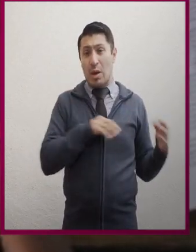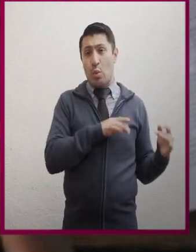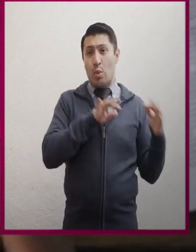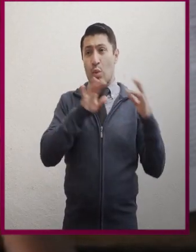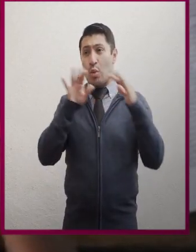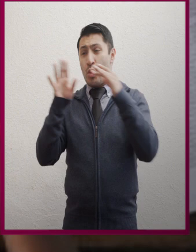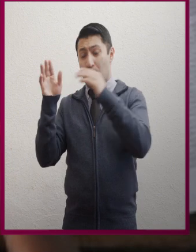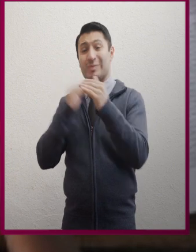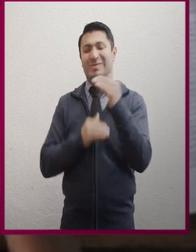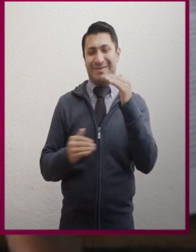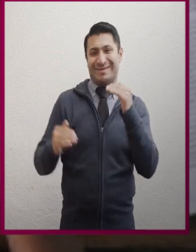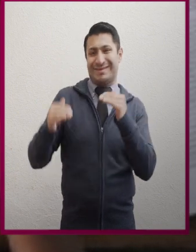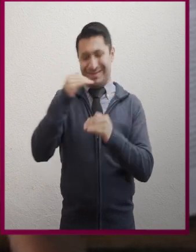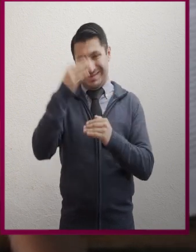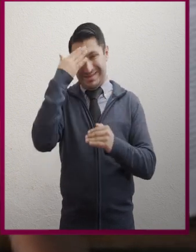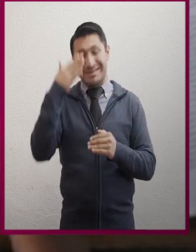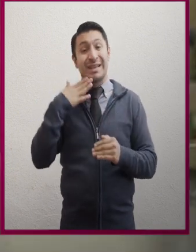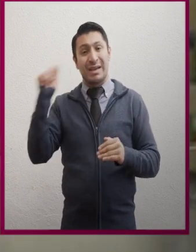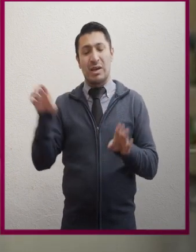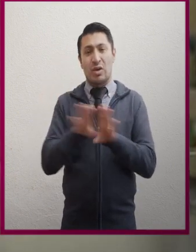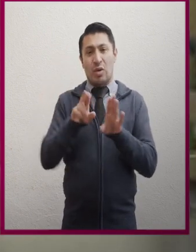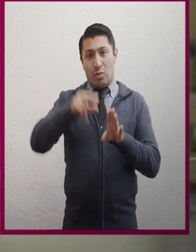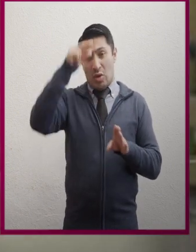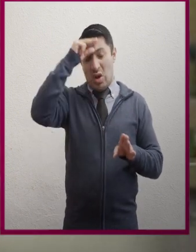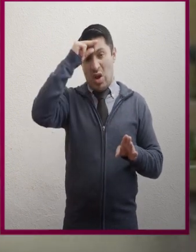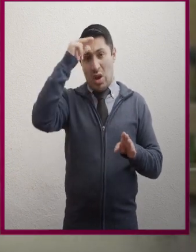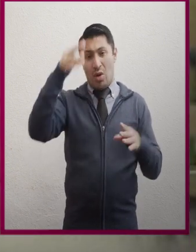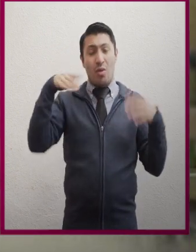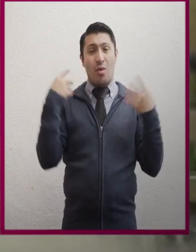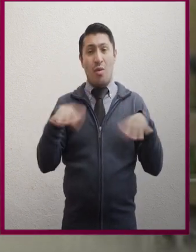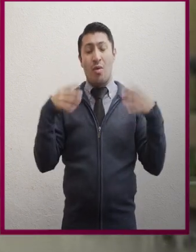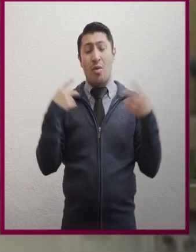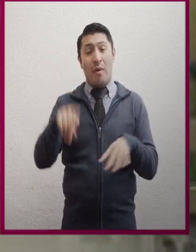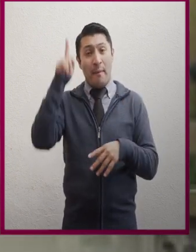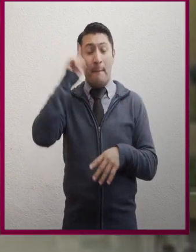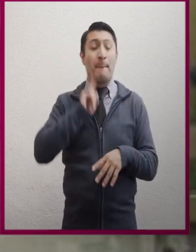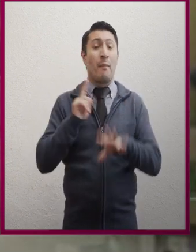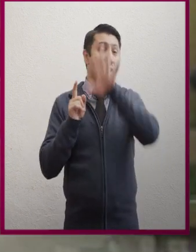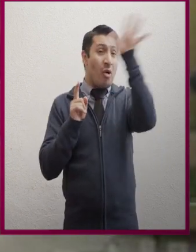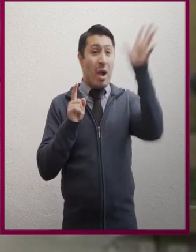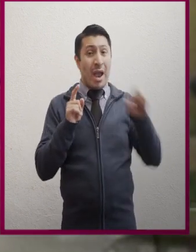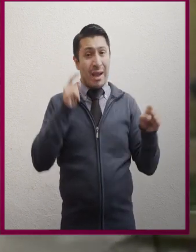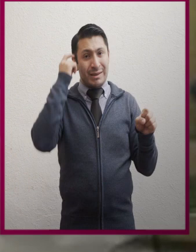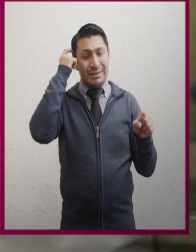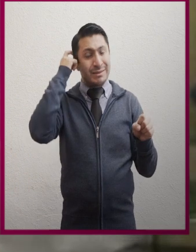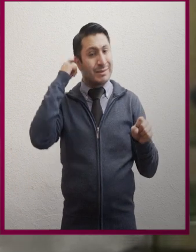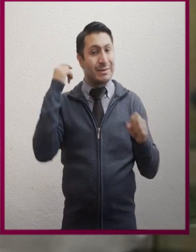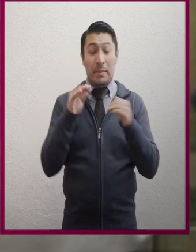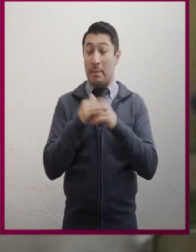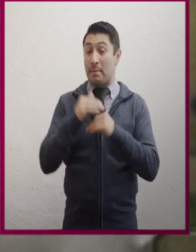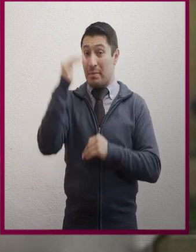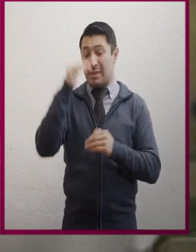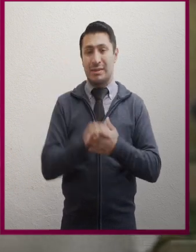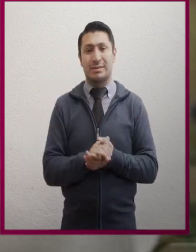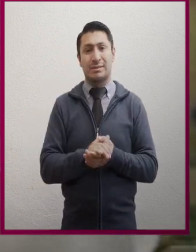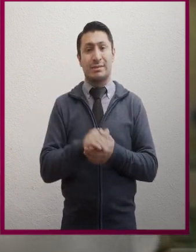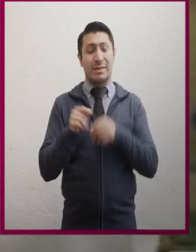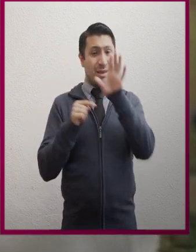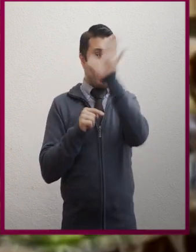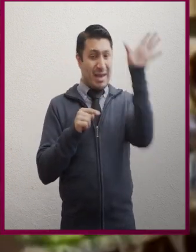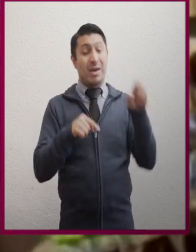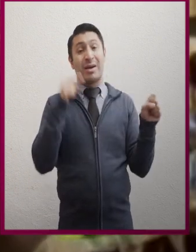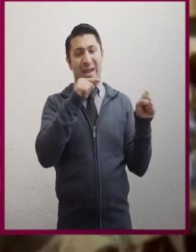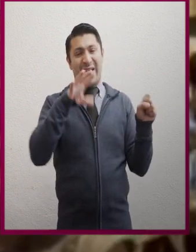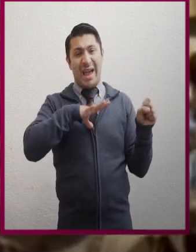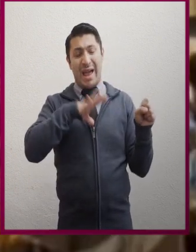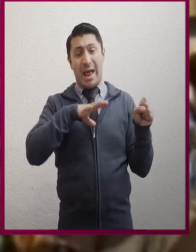de personas altamente calificadas, es decir, la fuga de cerebros, particularmente de mujeres africanas, se ha incrementado.